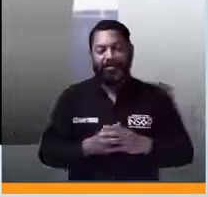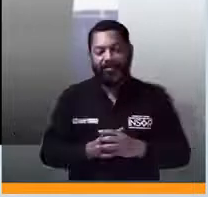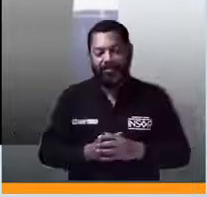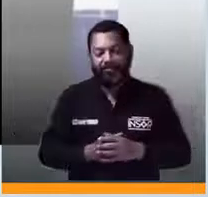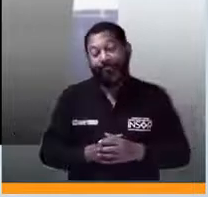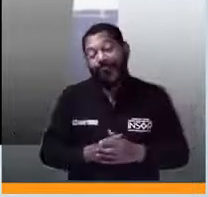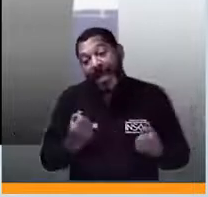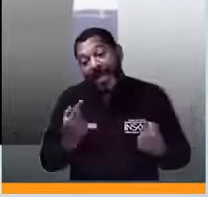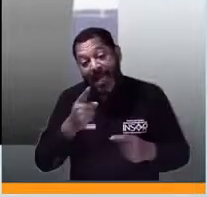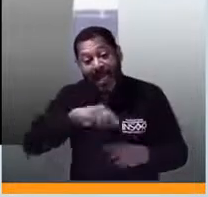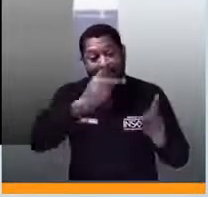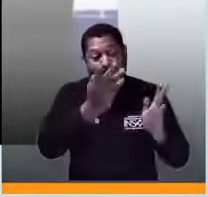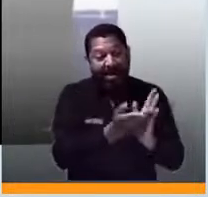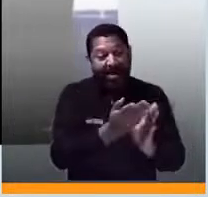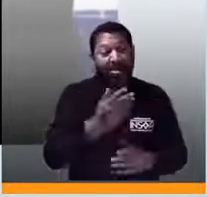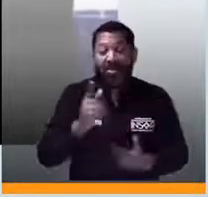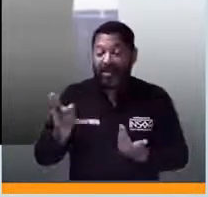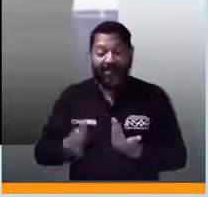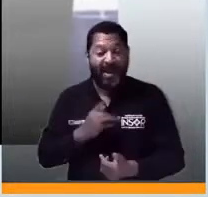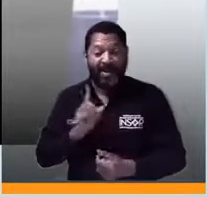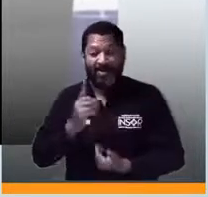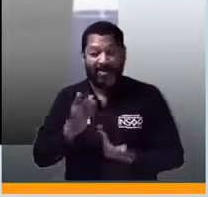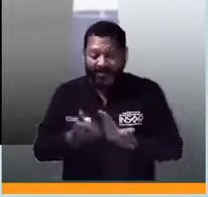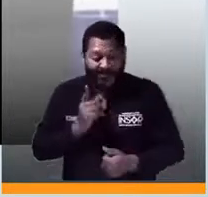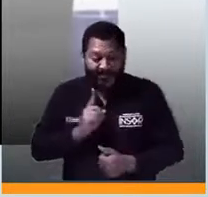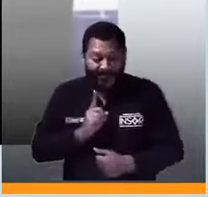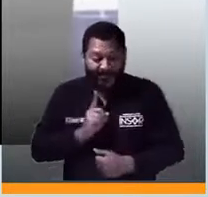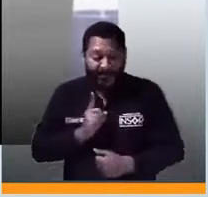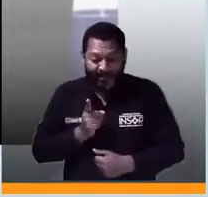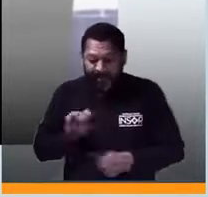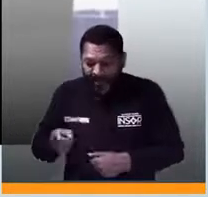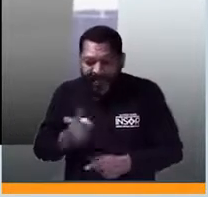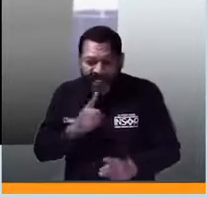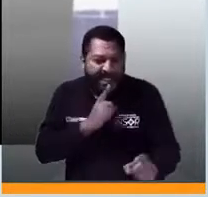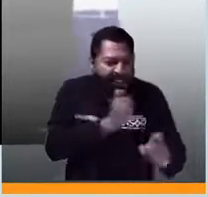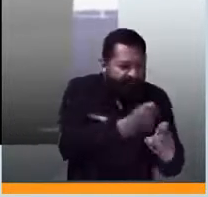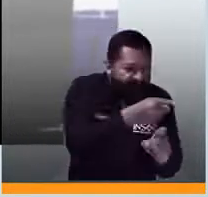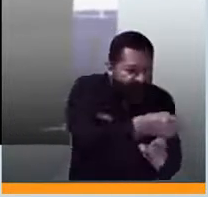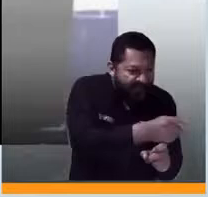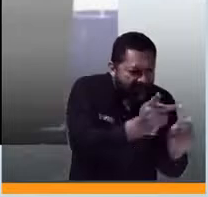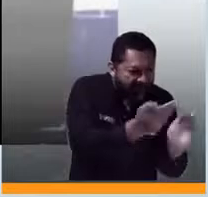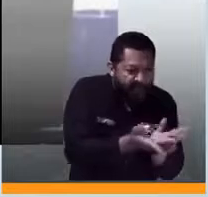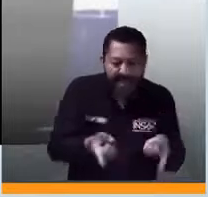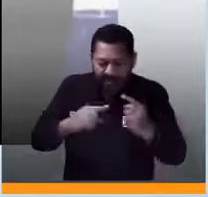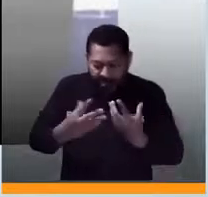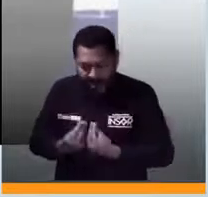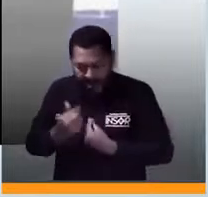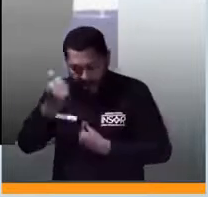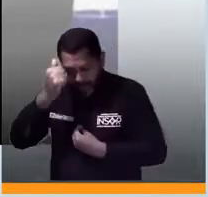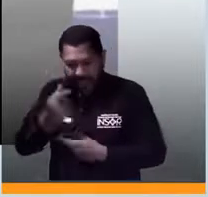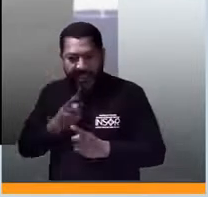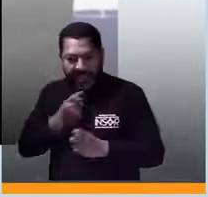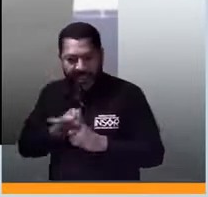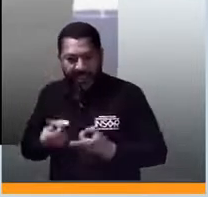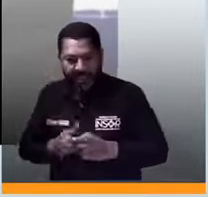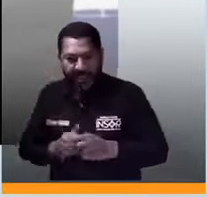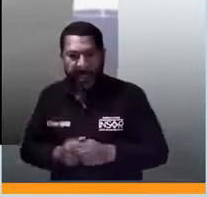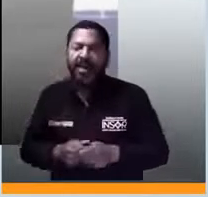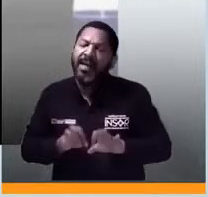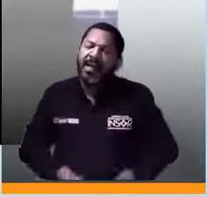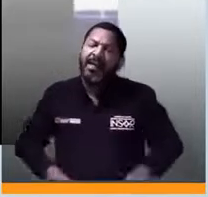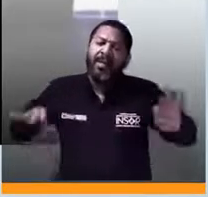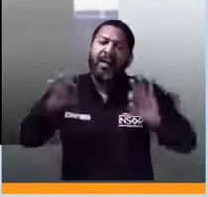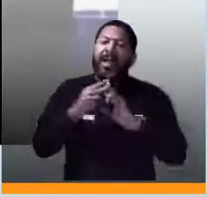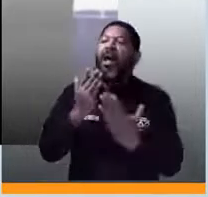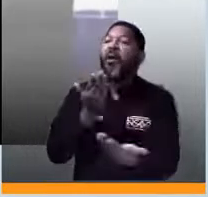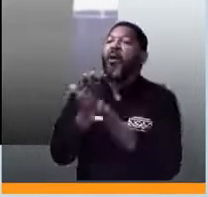fácil, que por supuesto para ellos ha sido difícil, pero también lo ha sido para nosotros. Pero este es momento de confiar en nuestras instituciones, de confiar